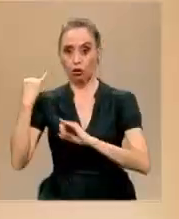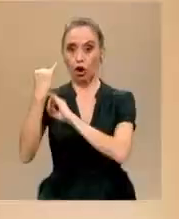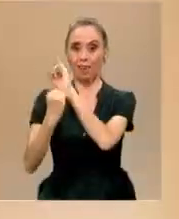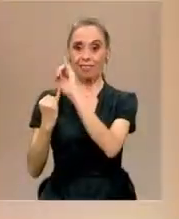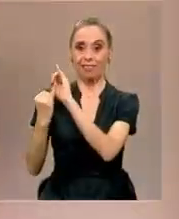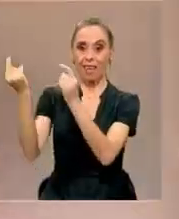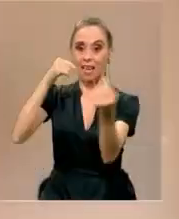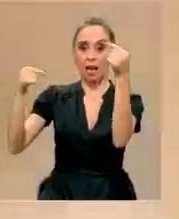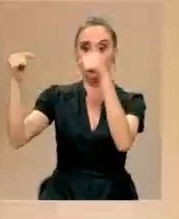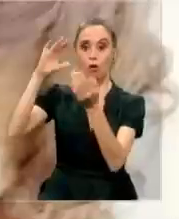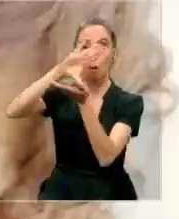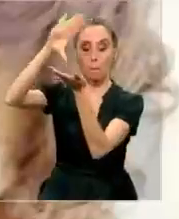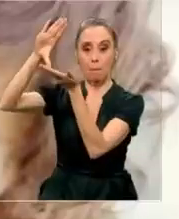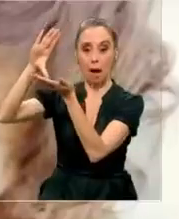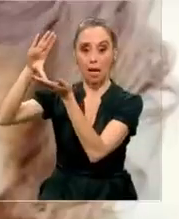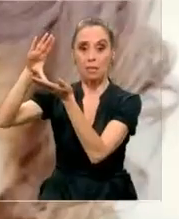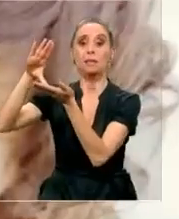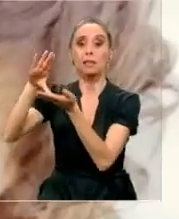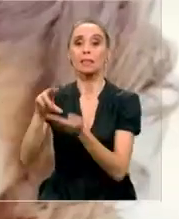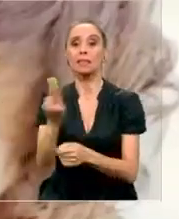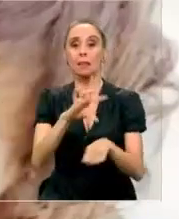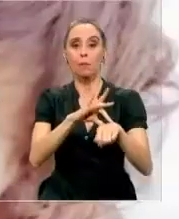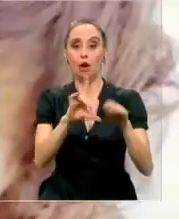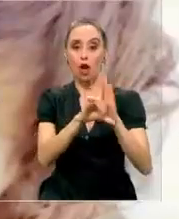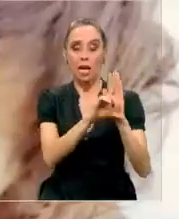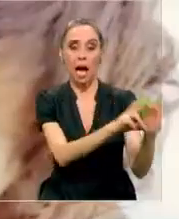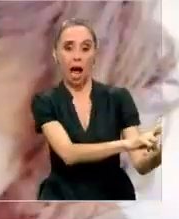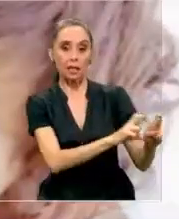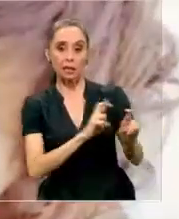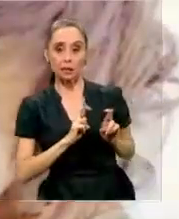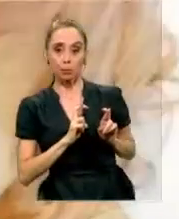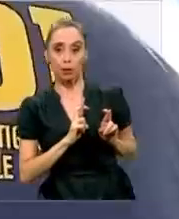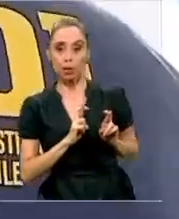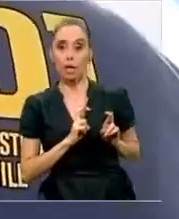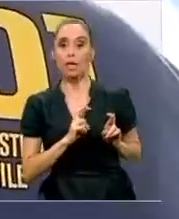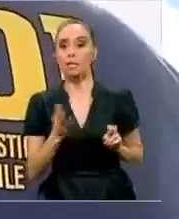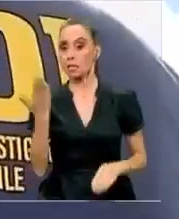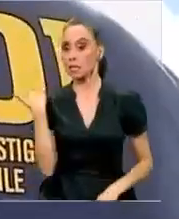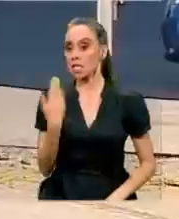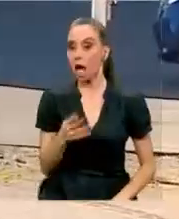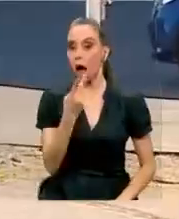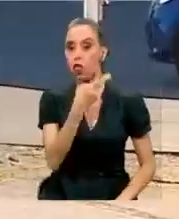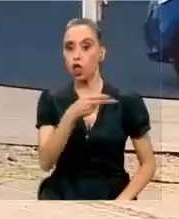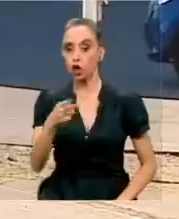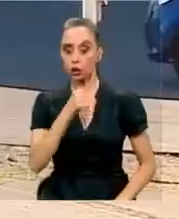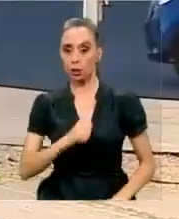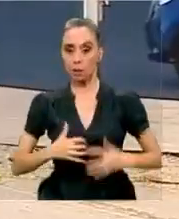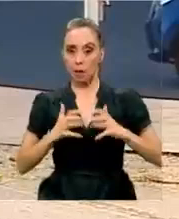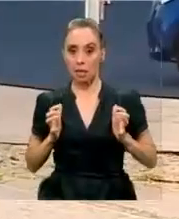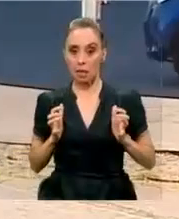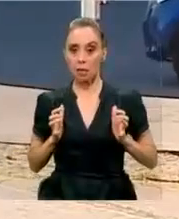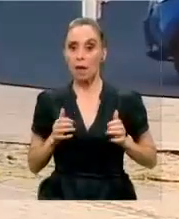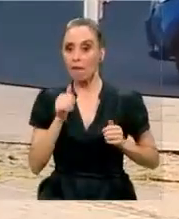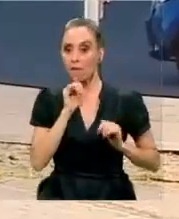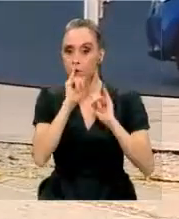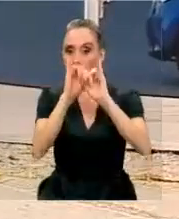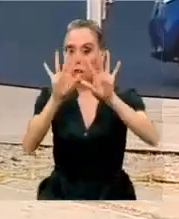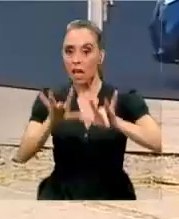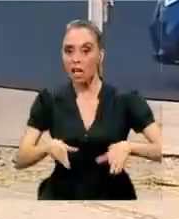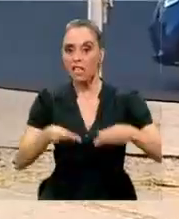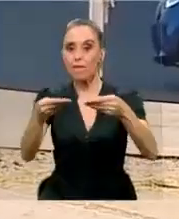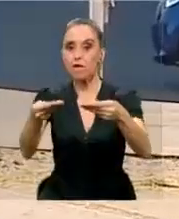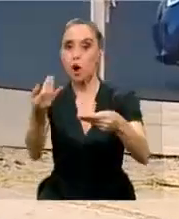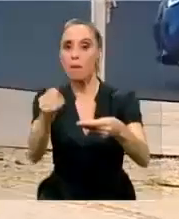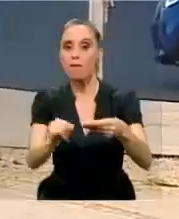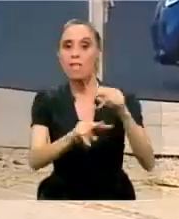iniciarán una vez lleguen los resultados del servicio médico legal que a dos semanas de la autopsia no ha presentado el informe final de